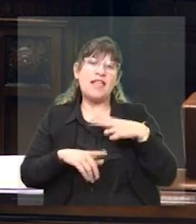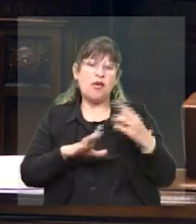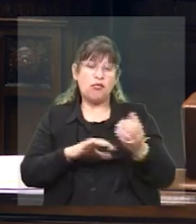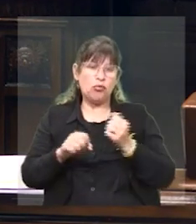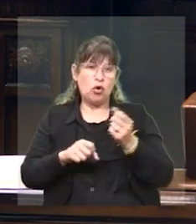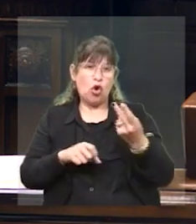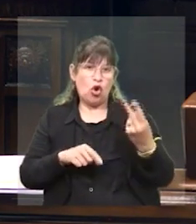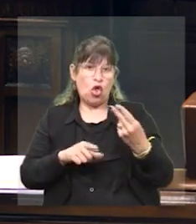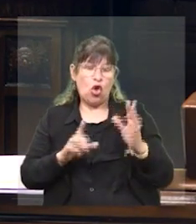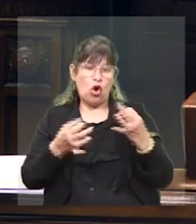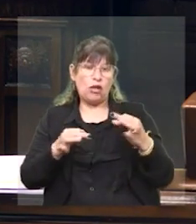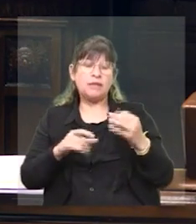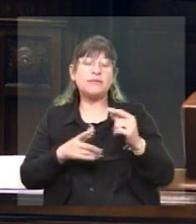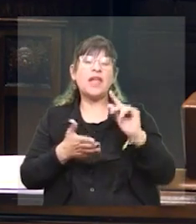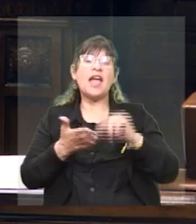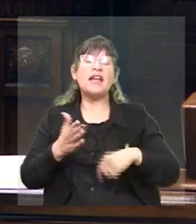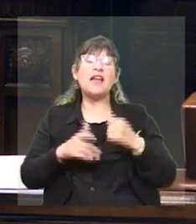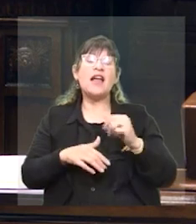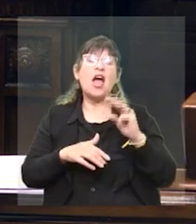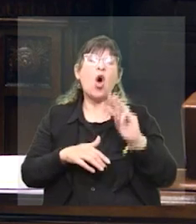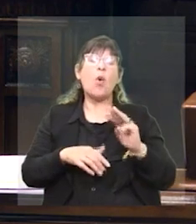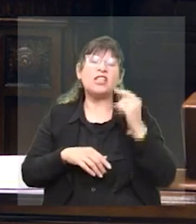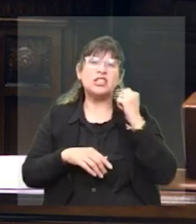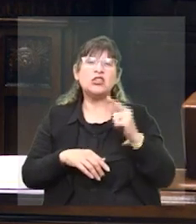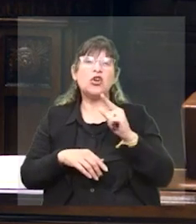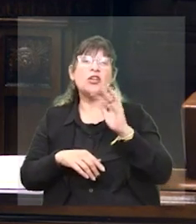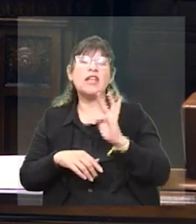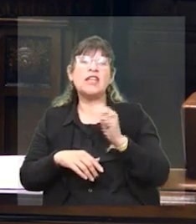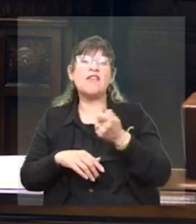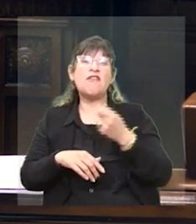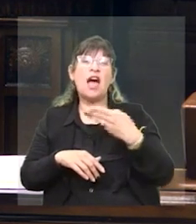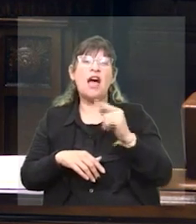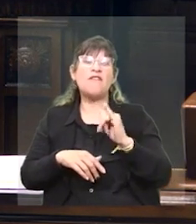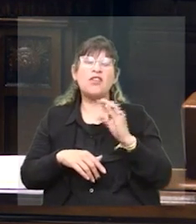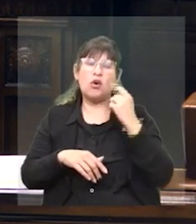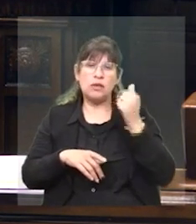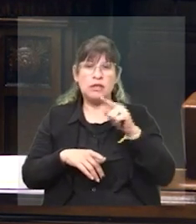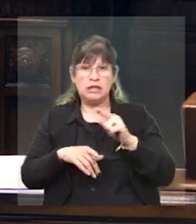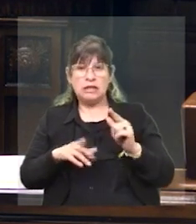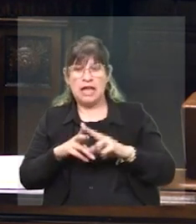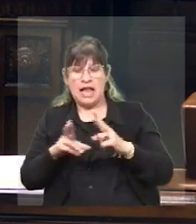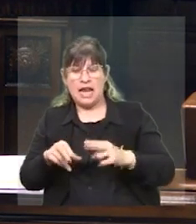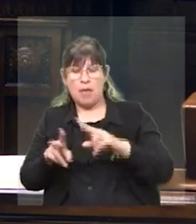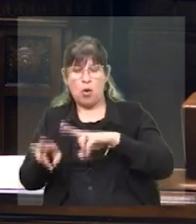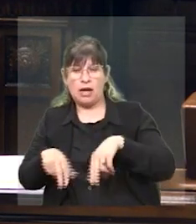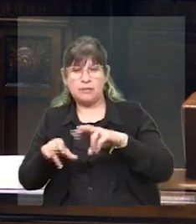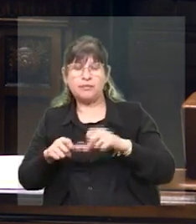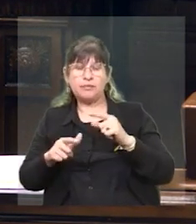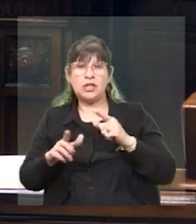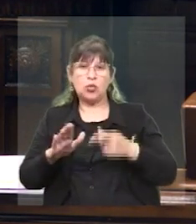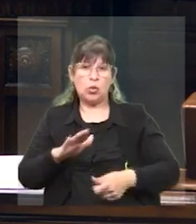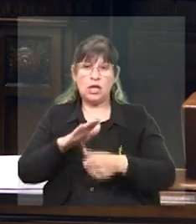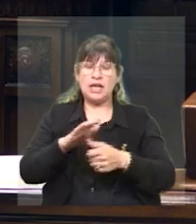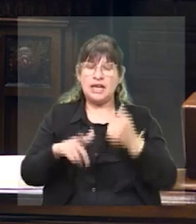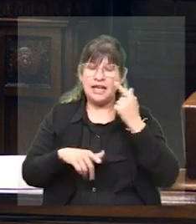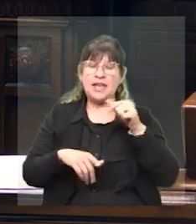hermano la firma Washington y Fabio puentes chiesa en la fase agropecuaria estuvo al frente de la cabaña El inca